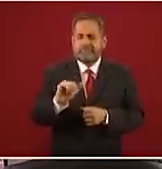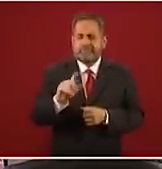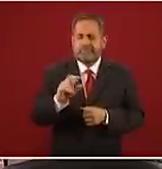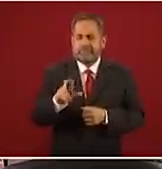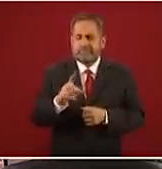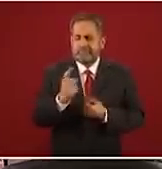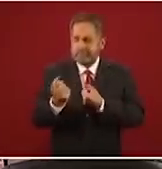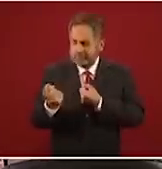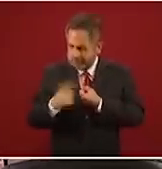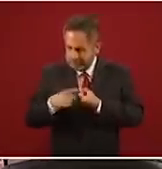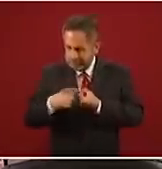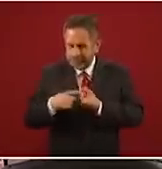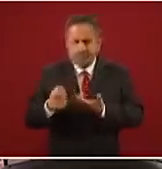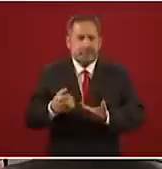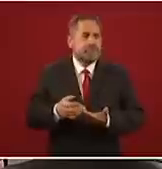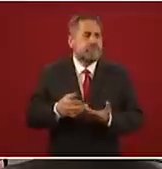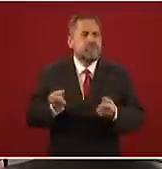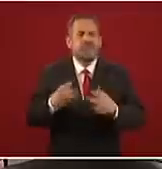¿Cuántos?